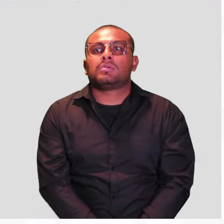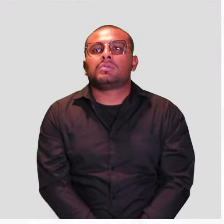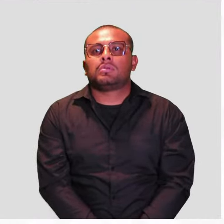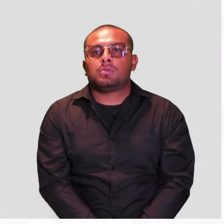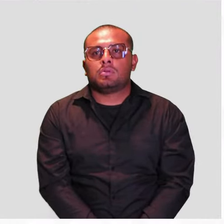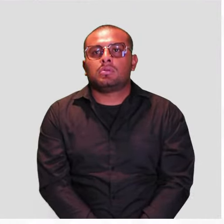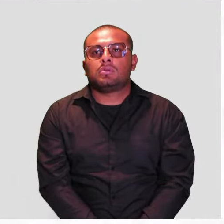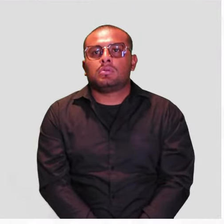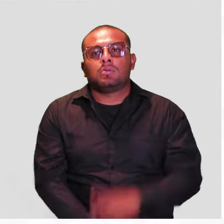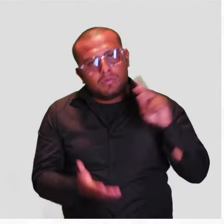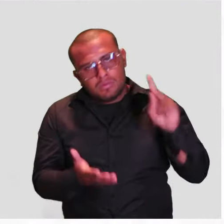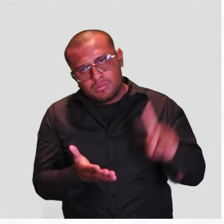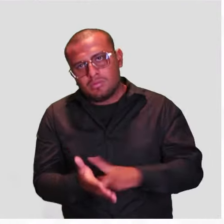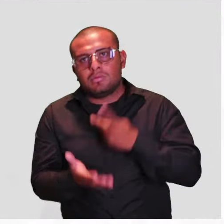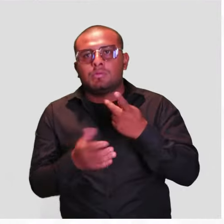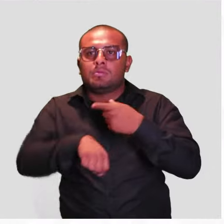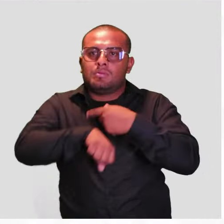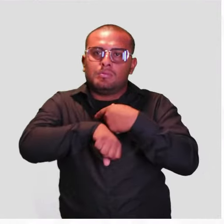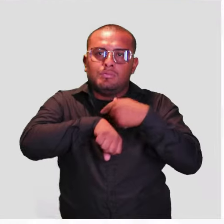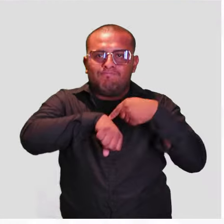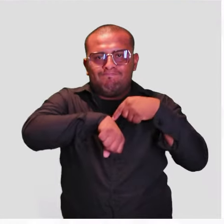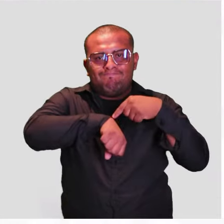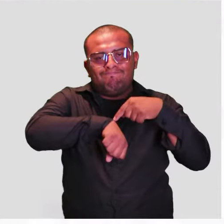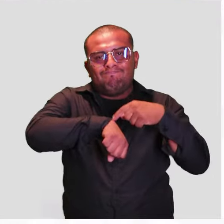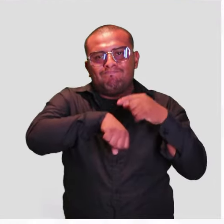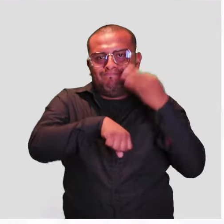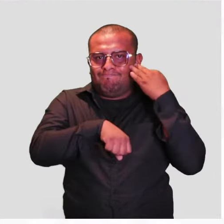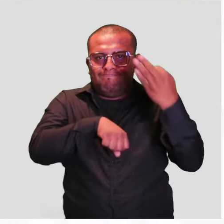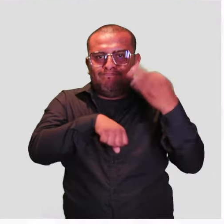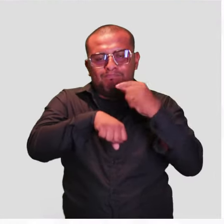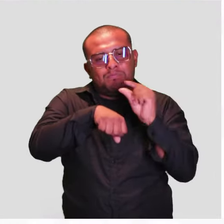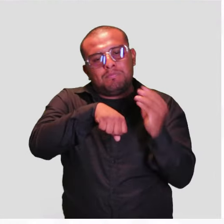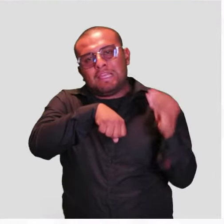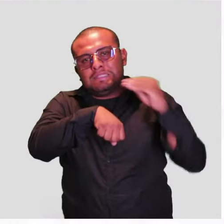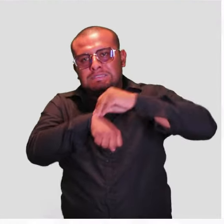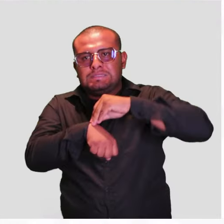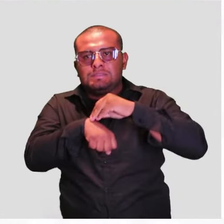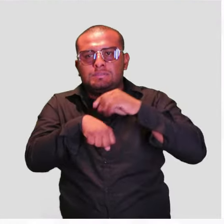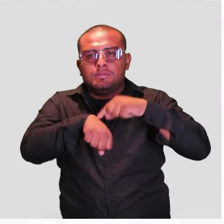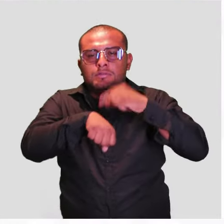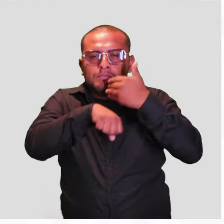Le vamos a dar más adelante el uso de la voz, ya que